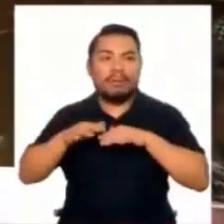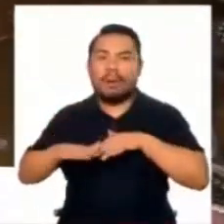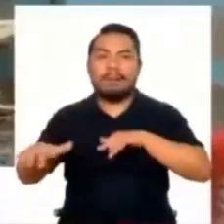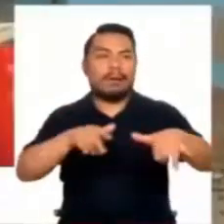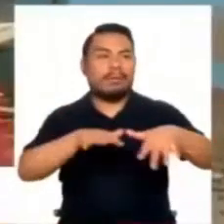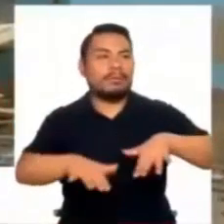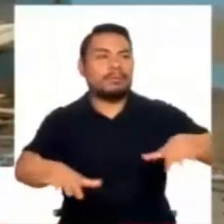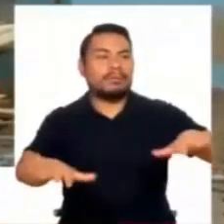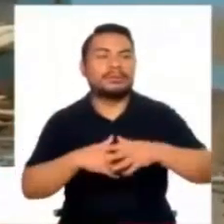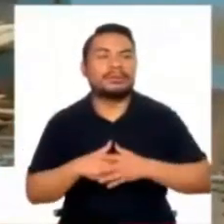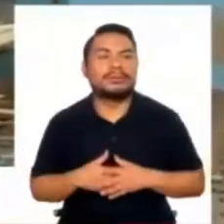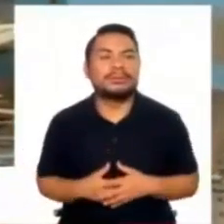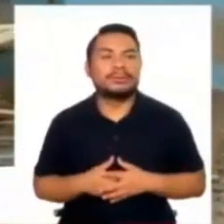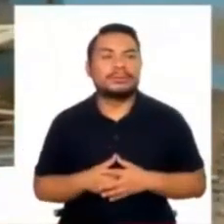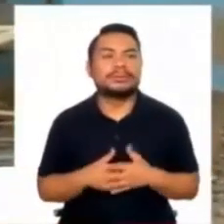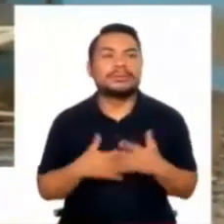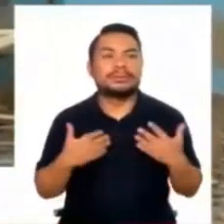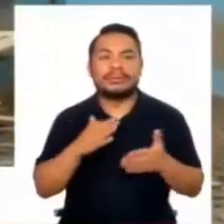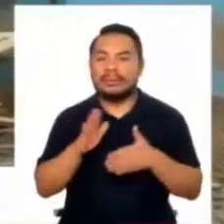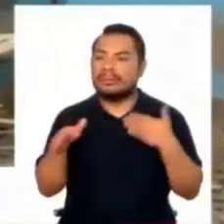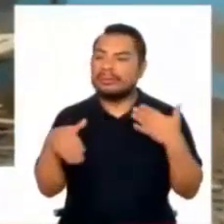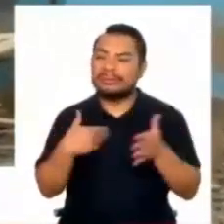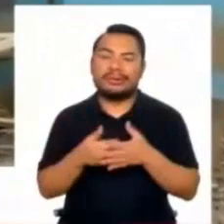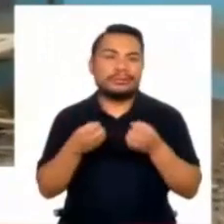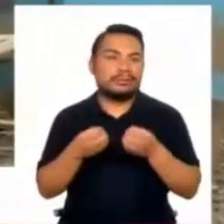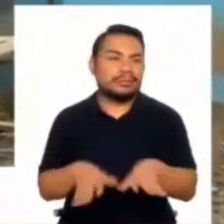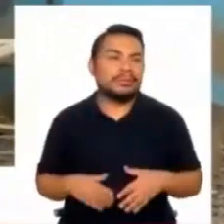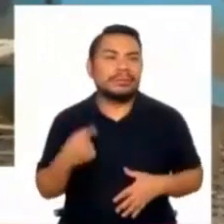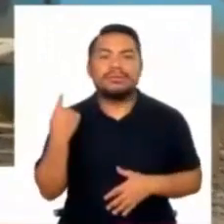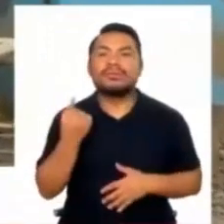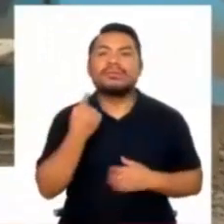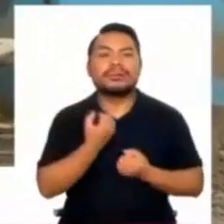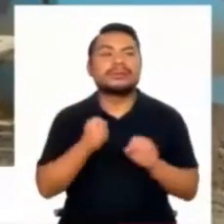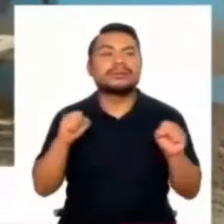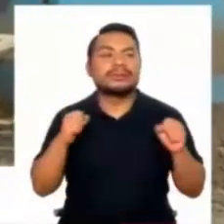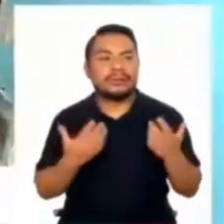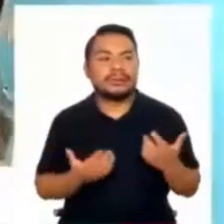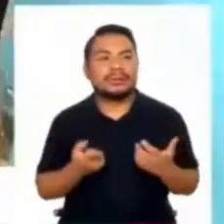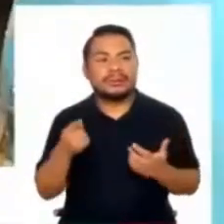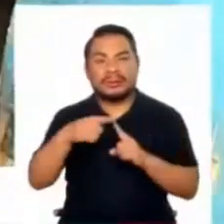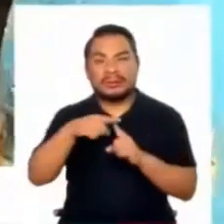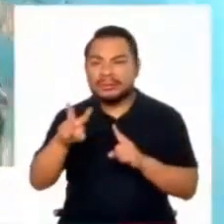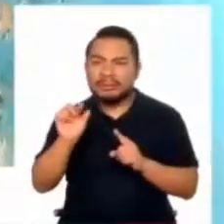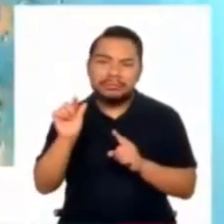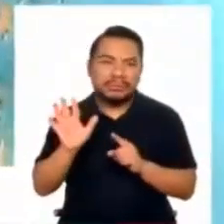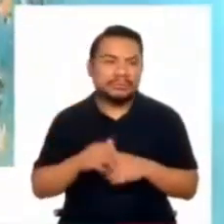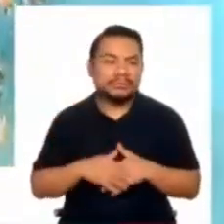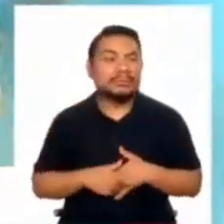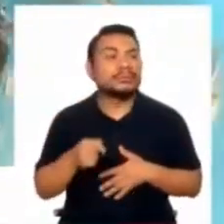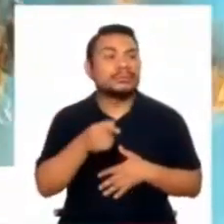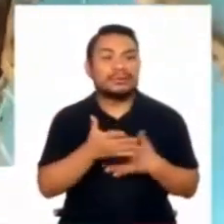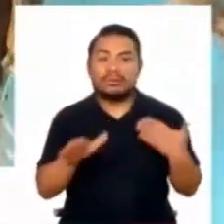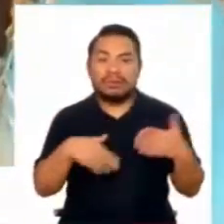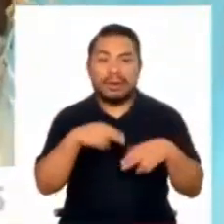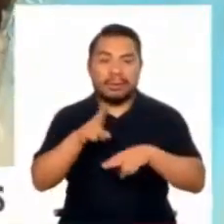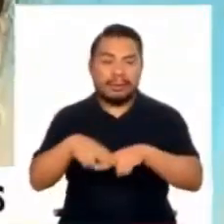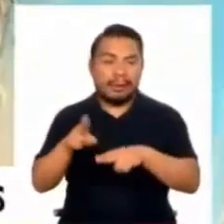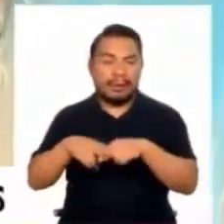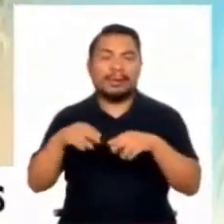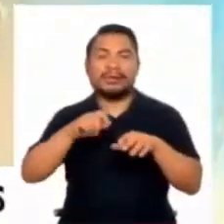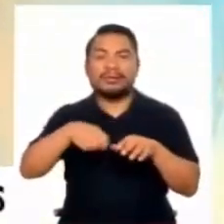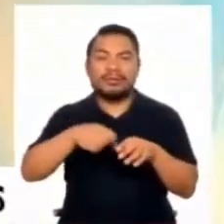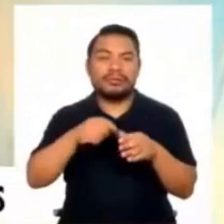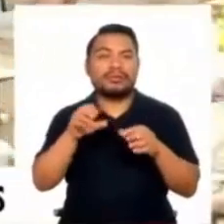pobladores. Solamente todo se perdió. Lo único que se ha salvado solamente es televisión. Perdieron muebles, electrodomésticos y